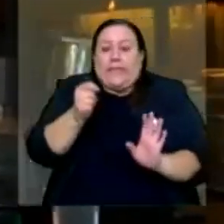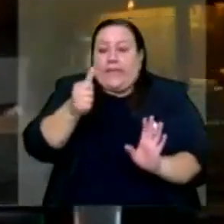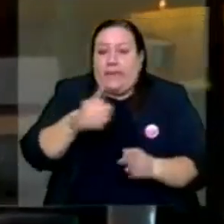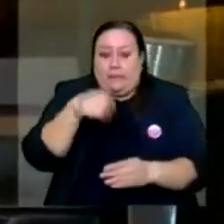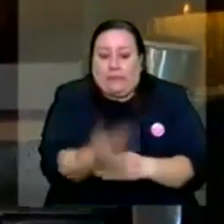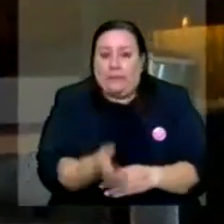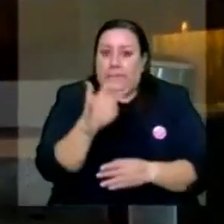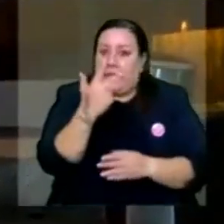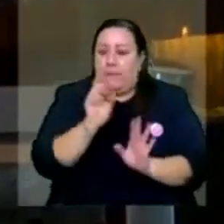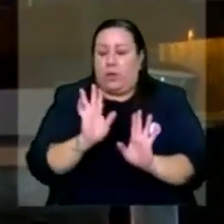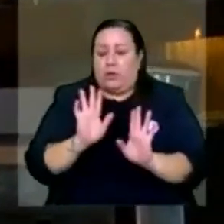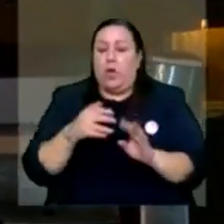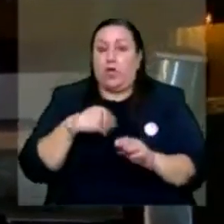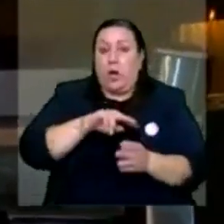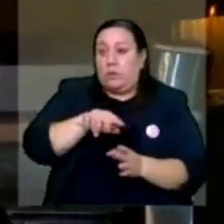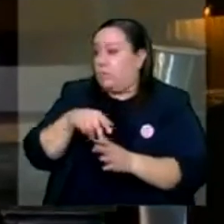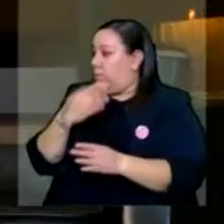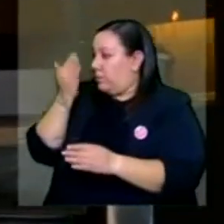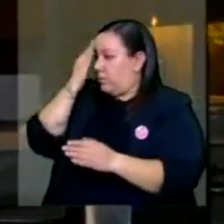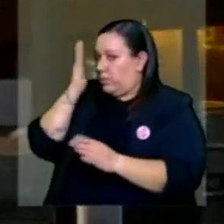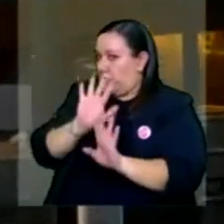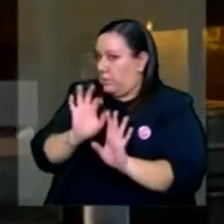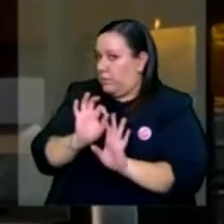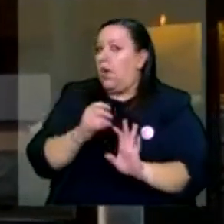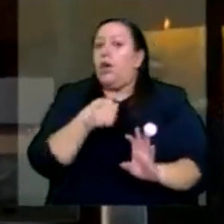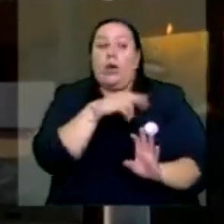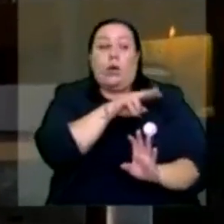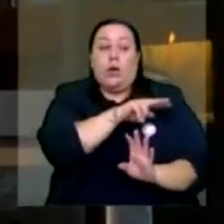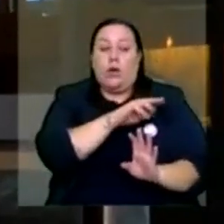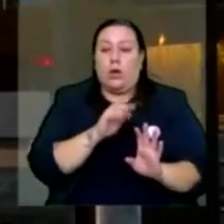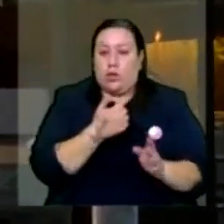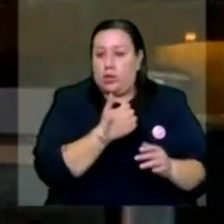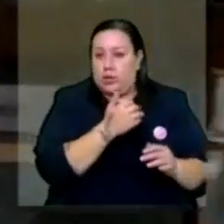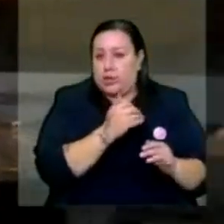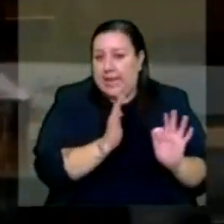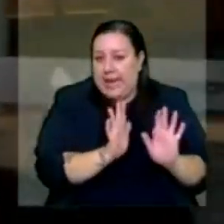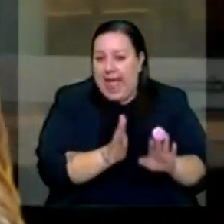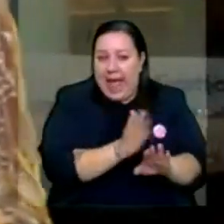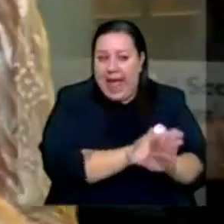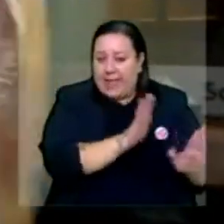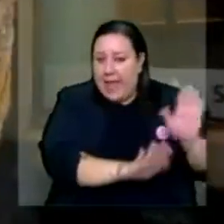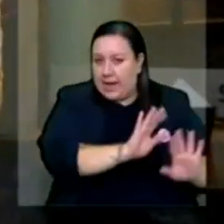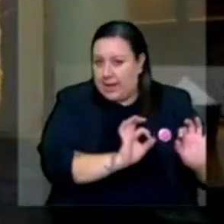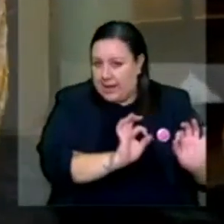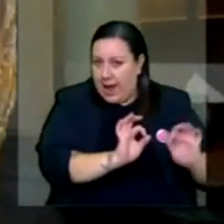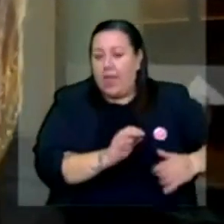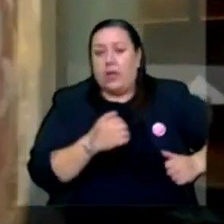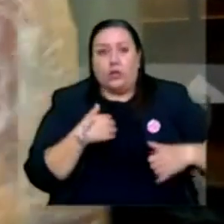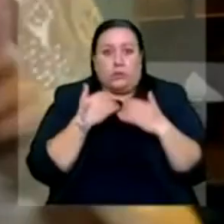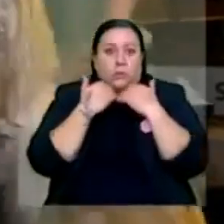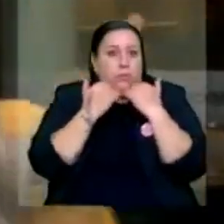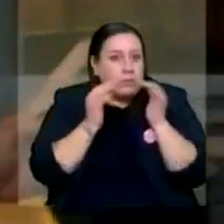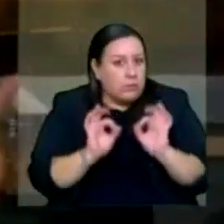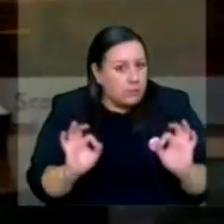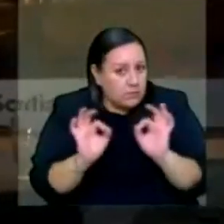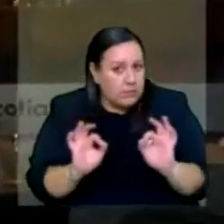Joaquín, yo me voy a dar vuelta porque no quiero mirar nada. Y vos vas a tomar... No está arreglado, ¿verdad, Joaquín? Porque sería... Para nada. Yo